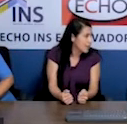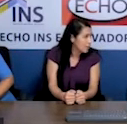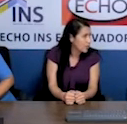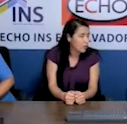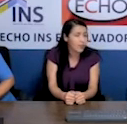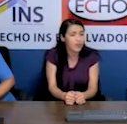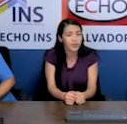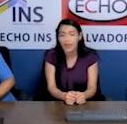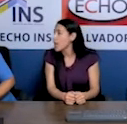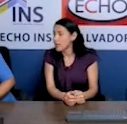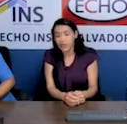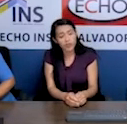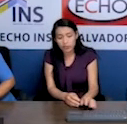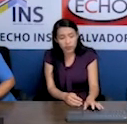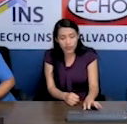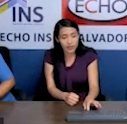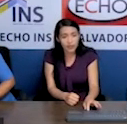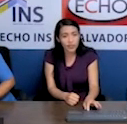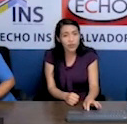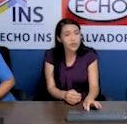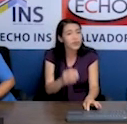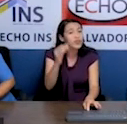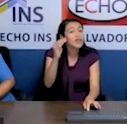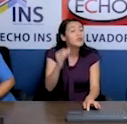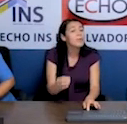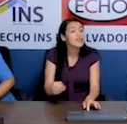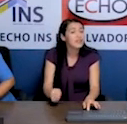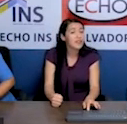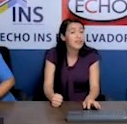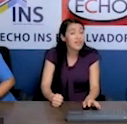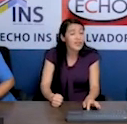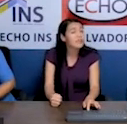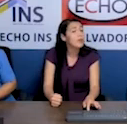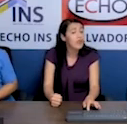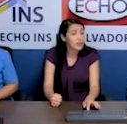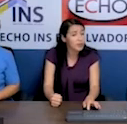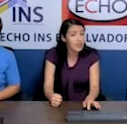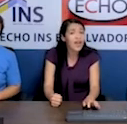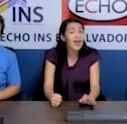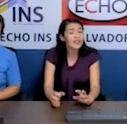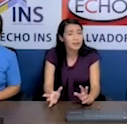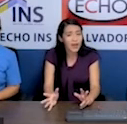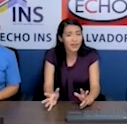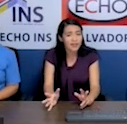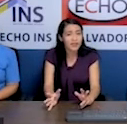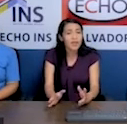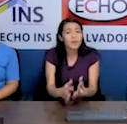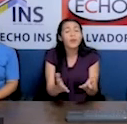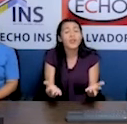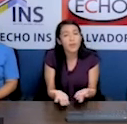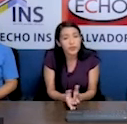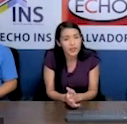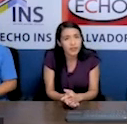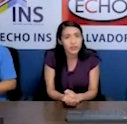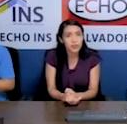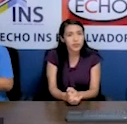ser candidatos quirúrgicos. Aquellos que no son candidatos quirúrgicos, su expectativa de vida se puede reducir a semanas.